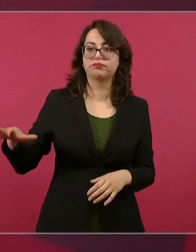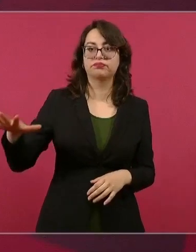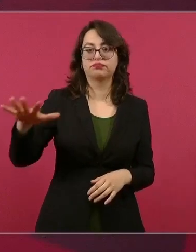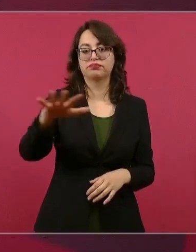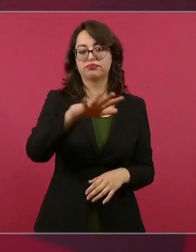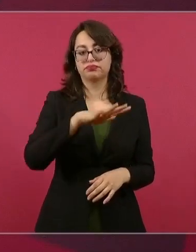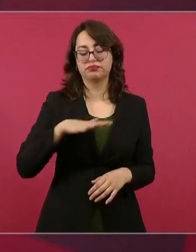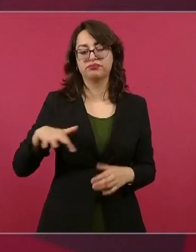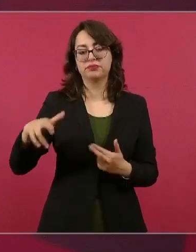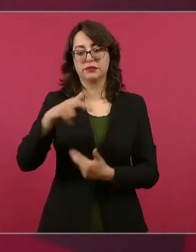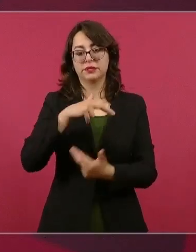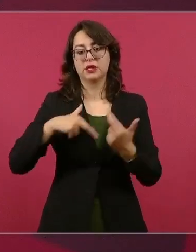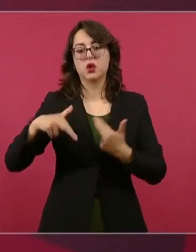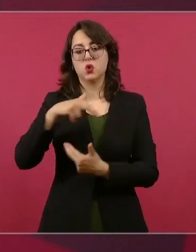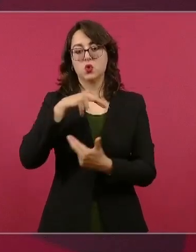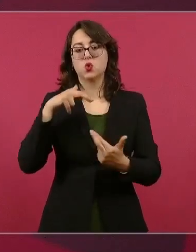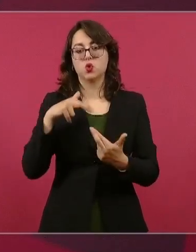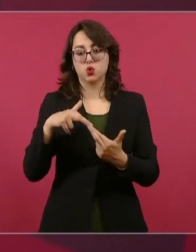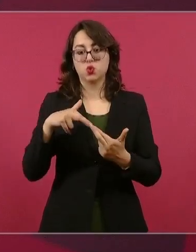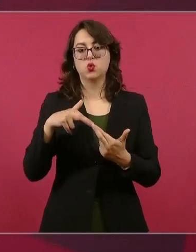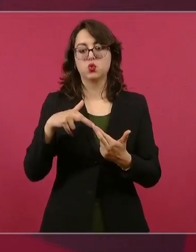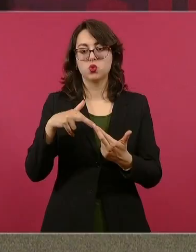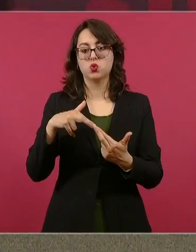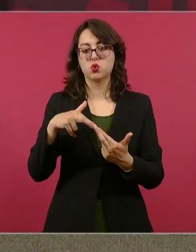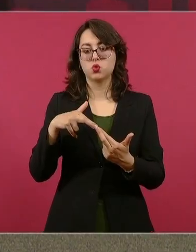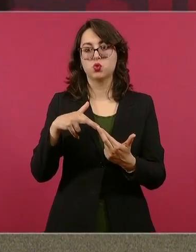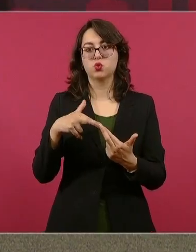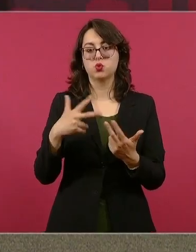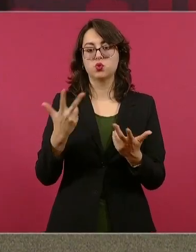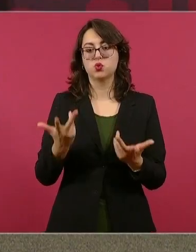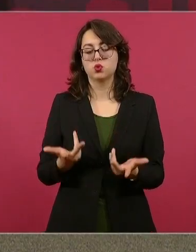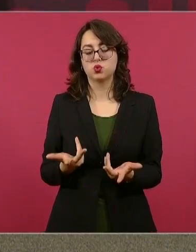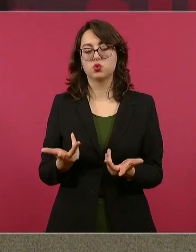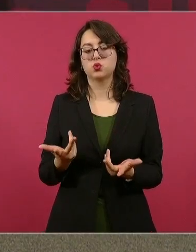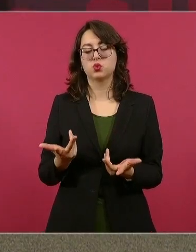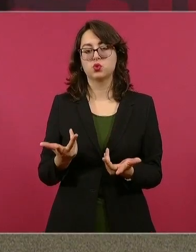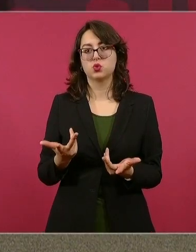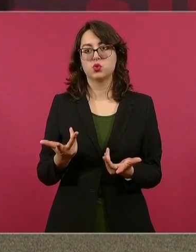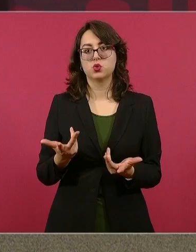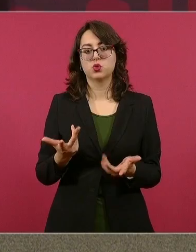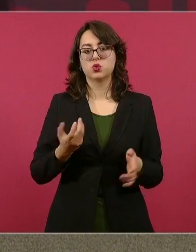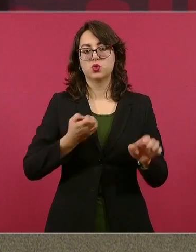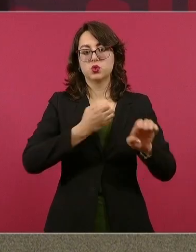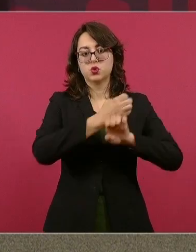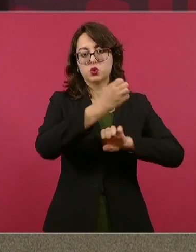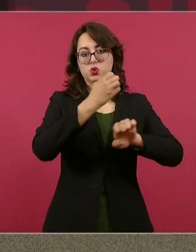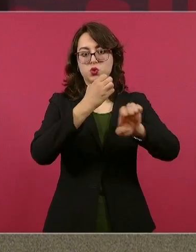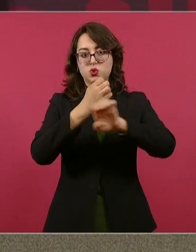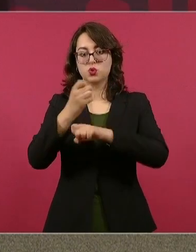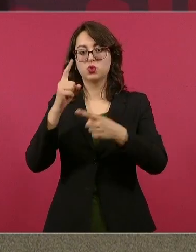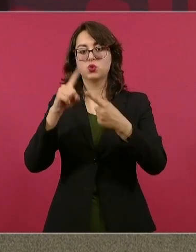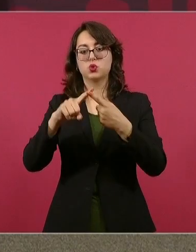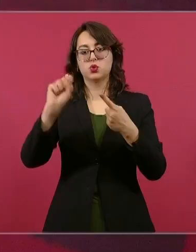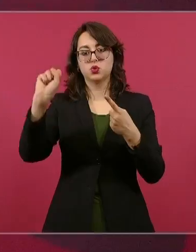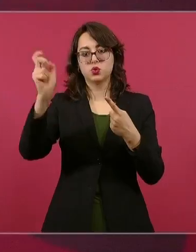esta región del país, que comprende estados como San